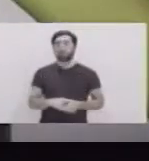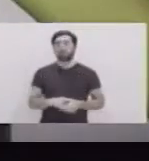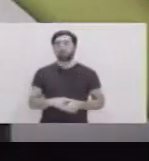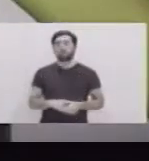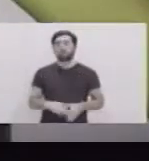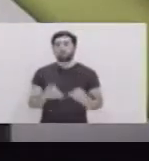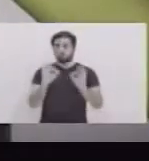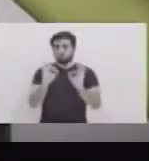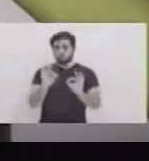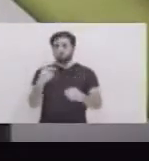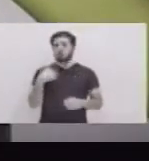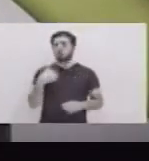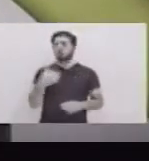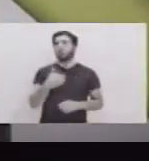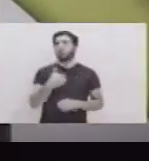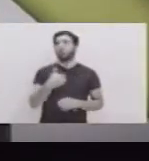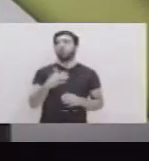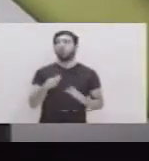¿Ok?